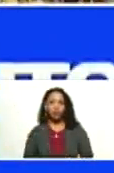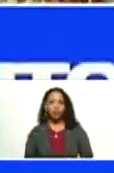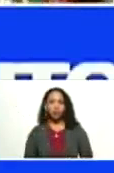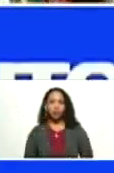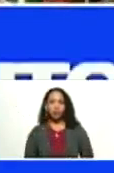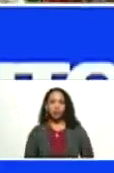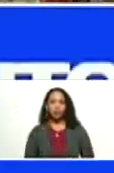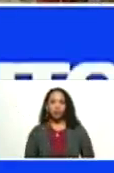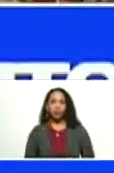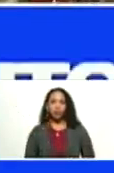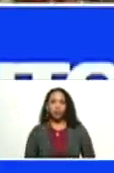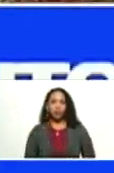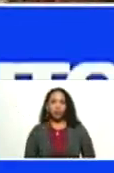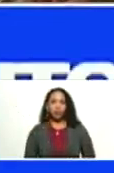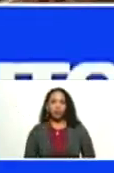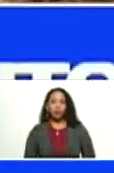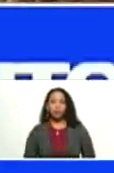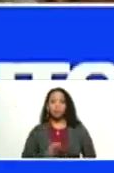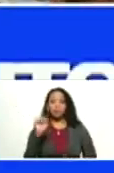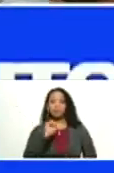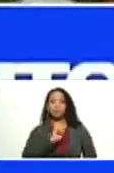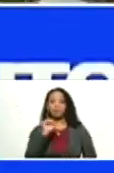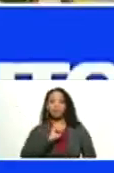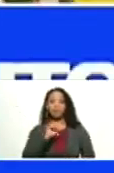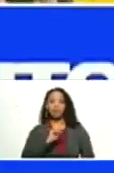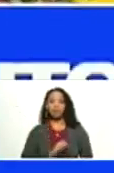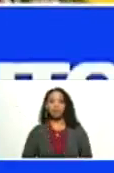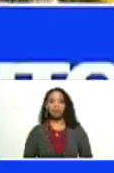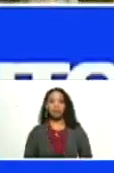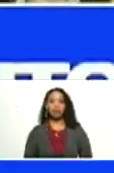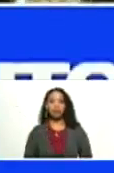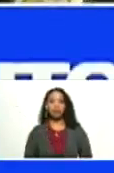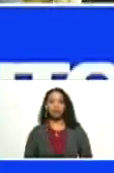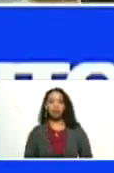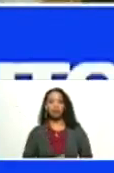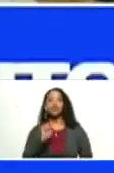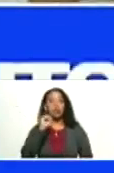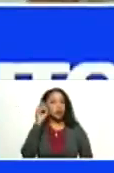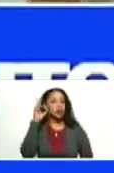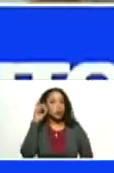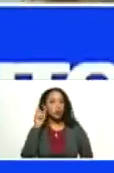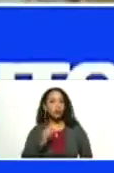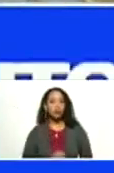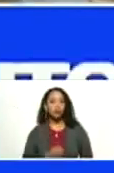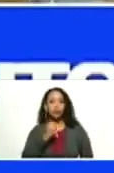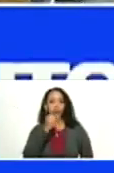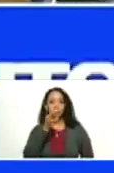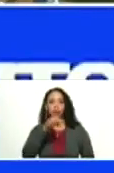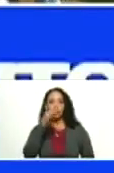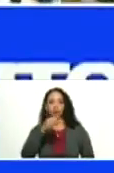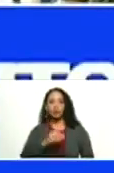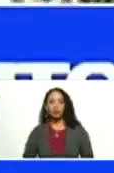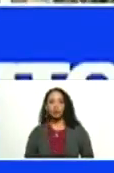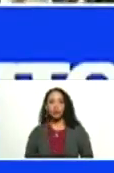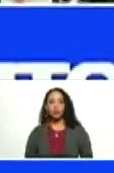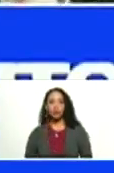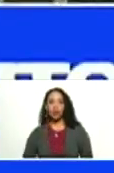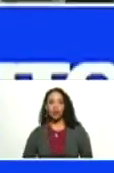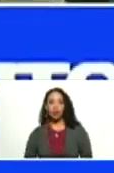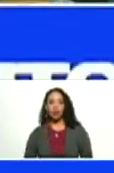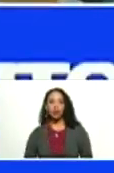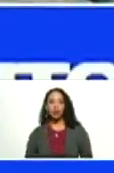micrófono, Aniesca. Excelente. Buenas tardes. Sí, sí se escucha. Buenas tardes. Mi emprendimiento es de productos